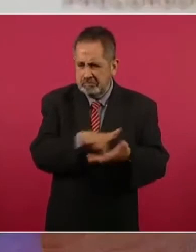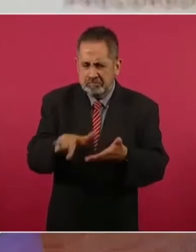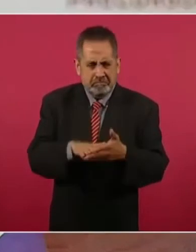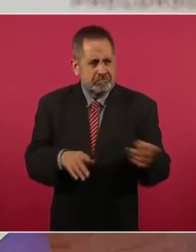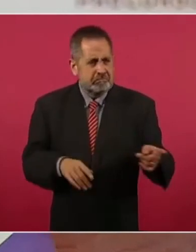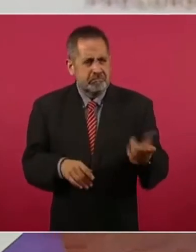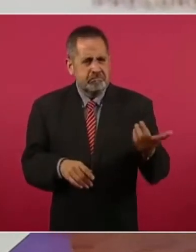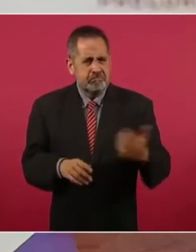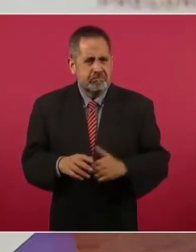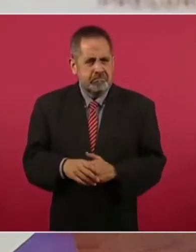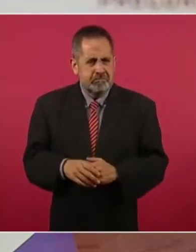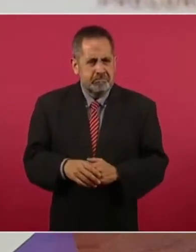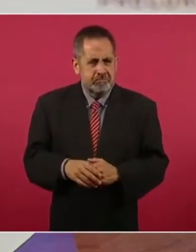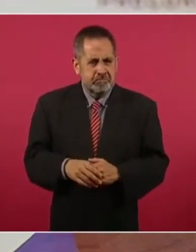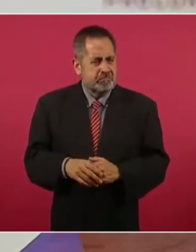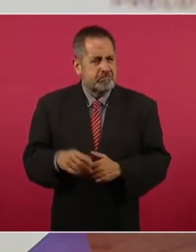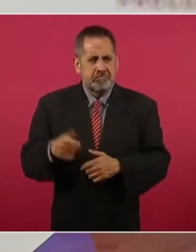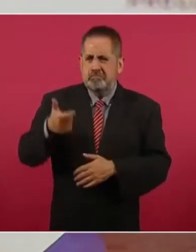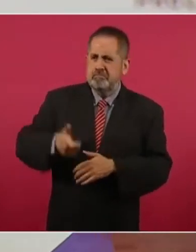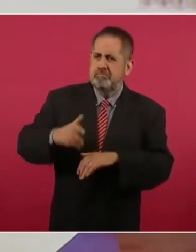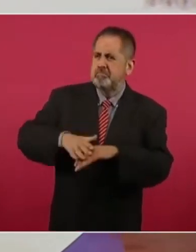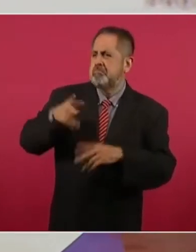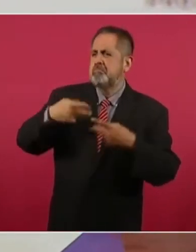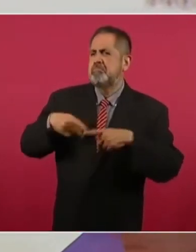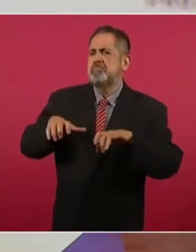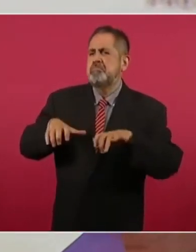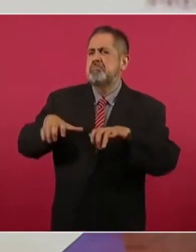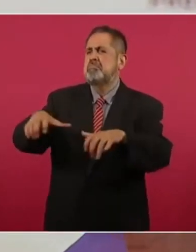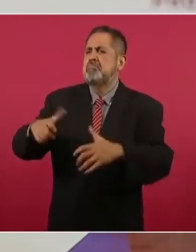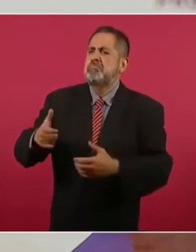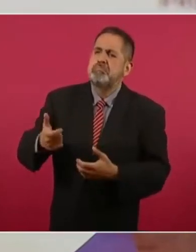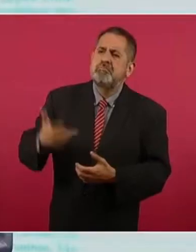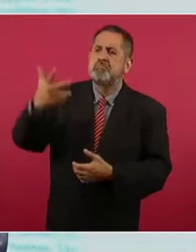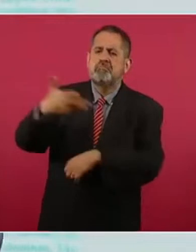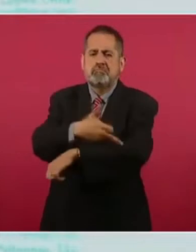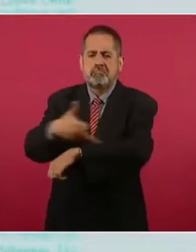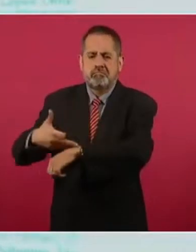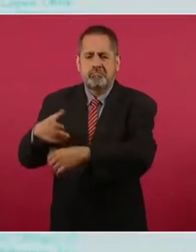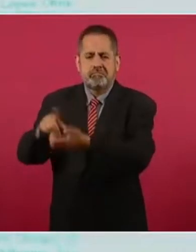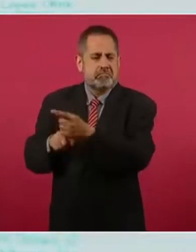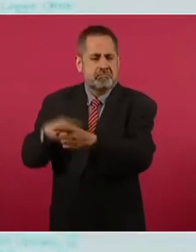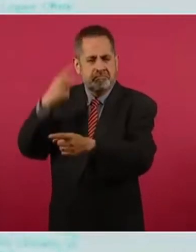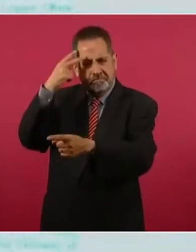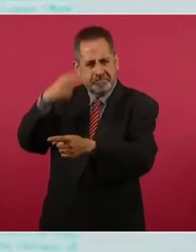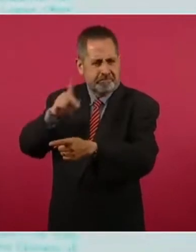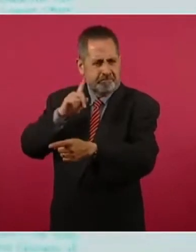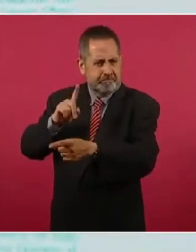que pague más por la luz proporcionalmente hablando una familia